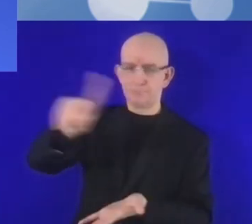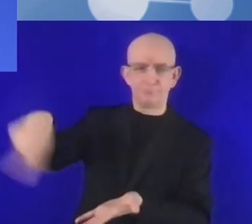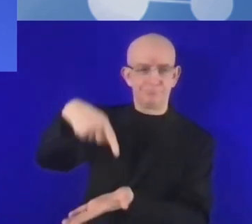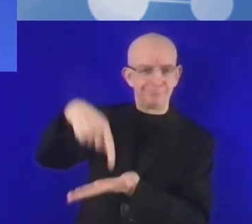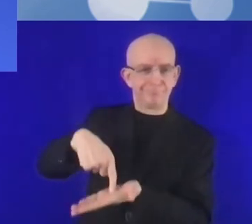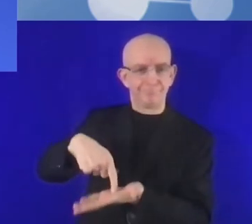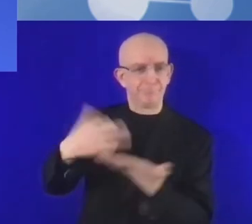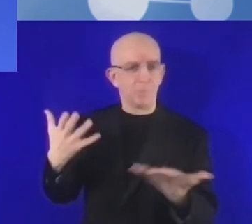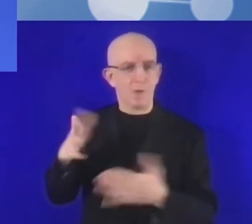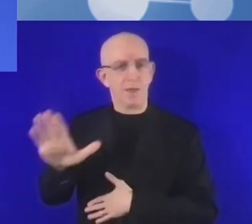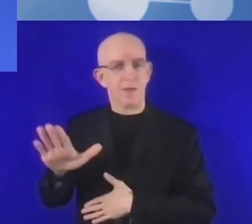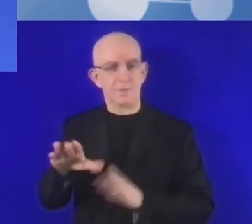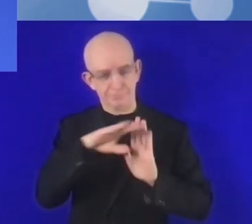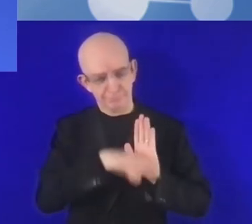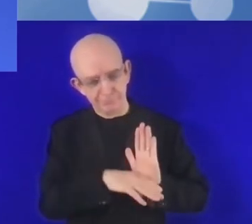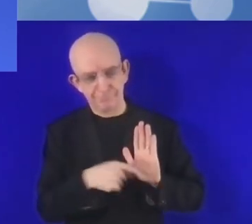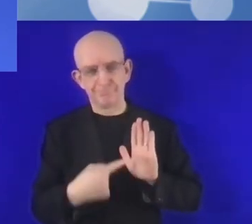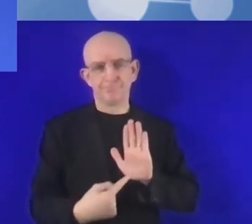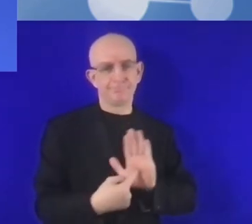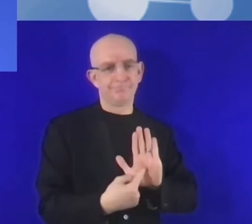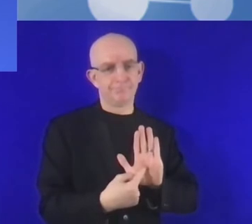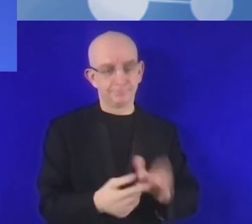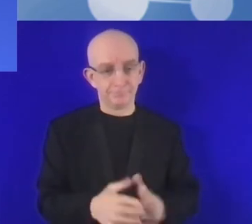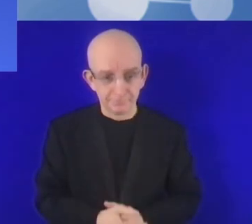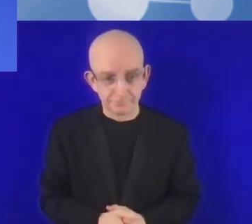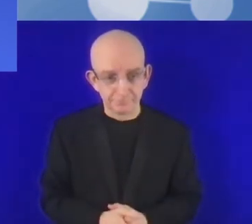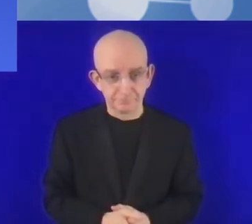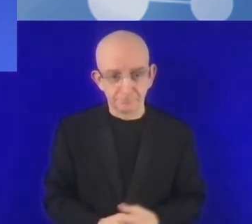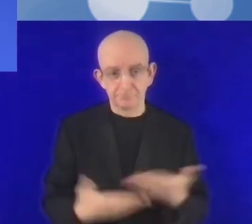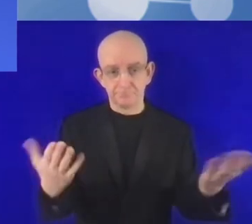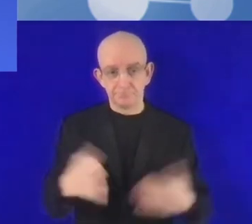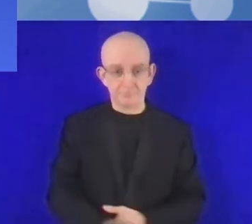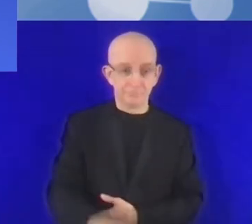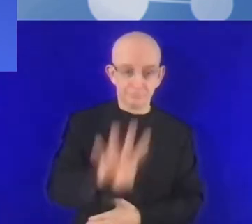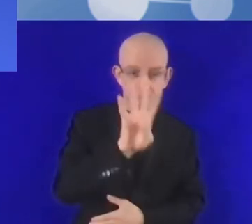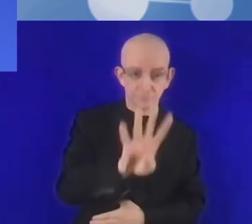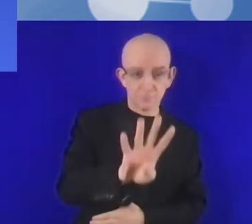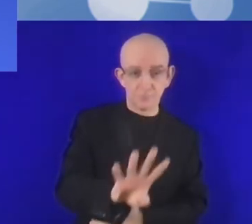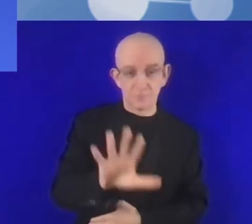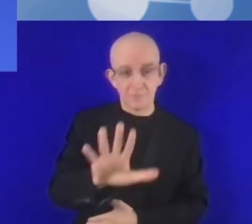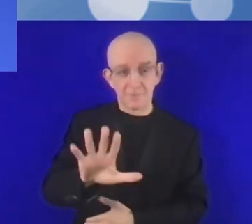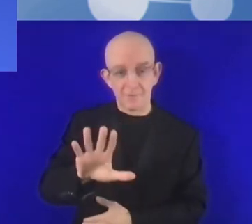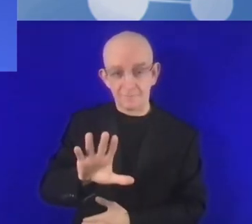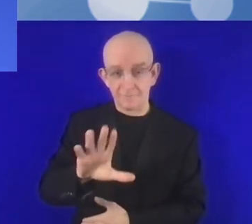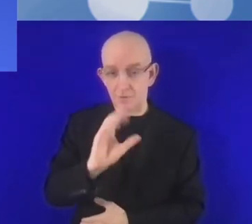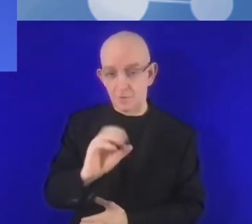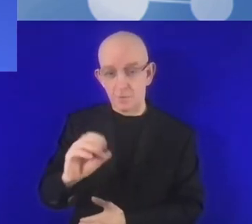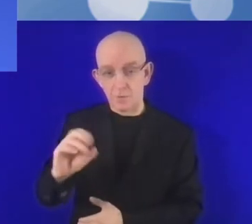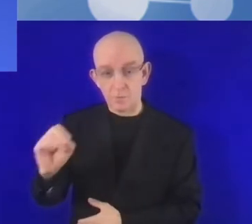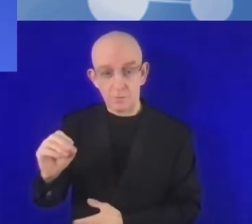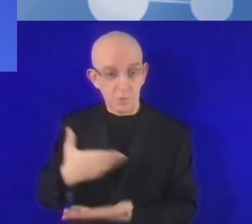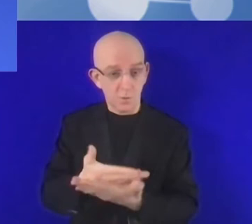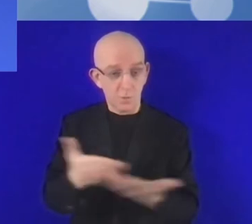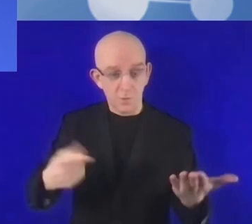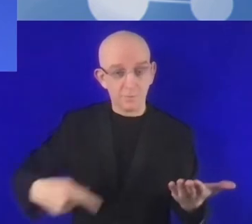4.500 personas registradas aquí in situ, personas de varios